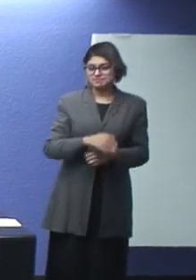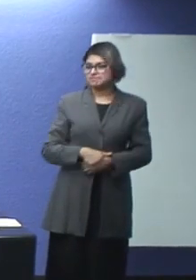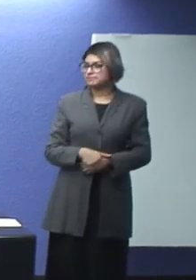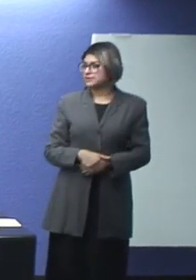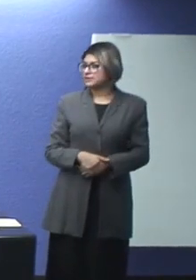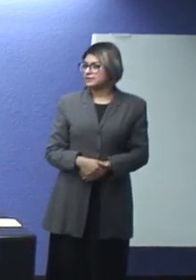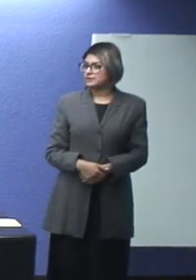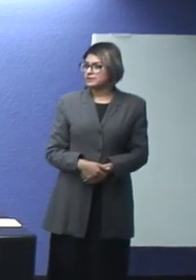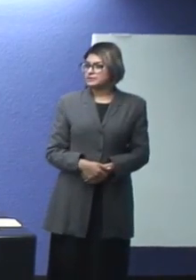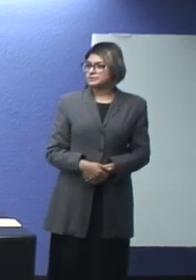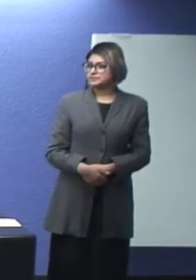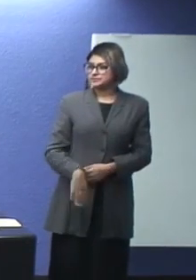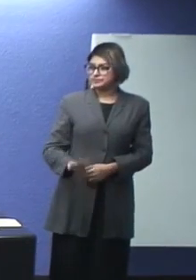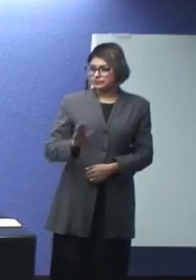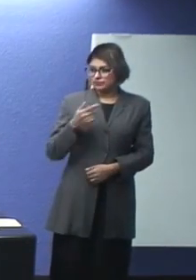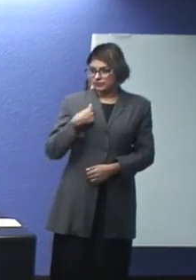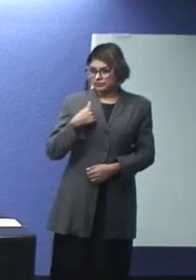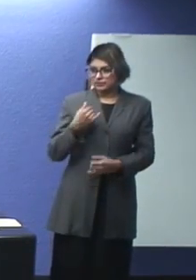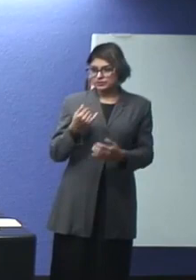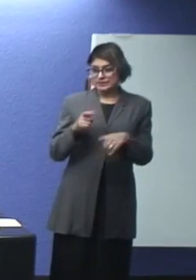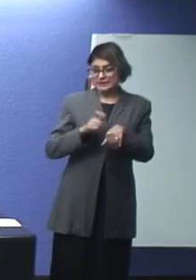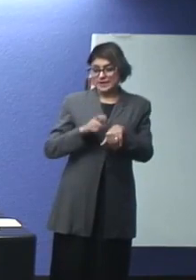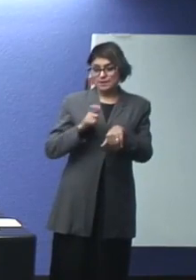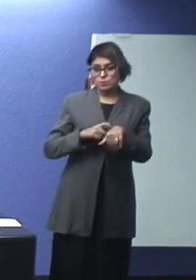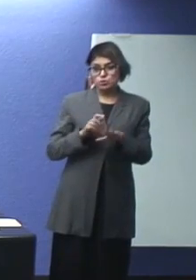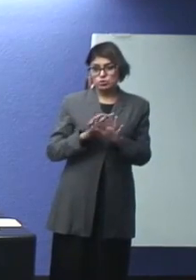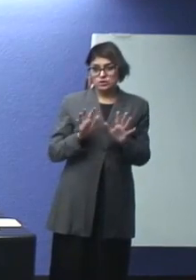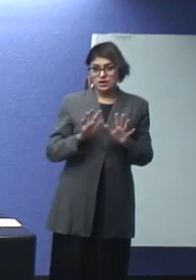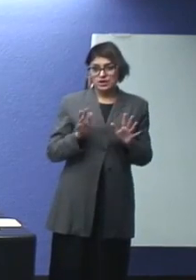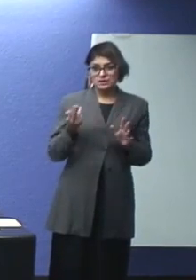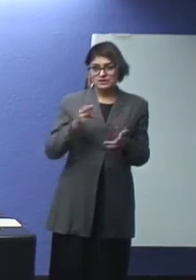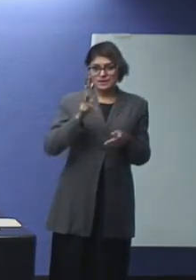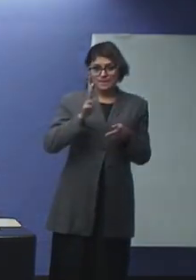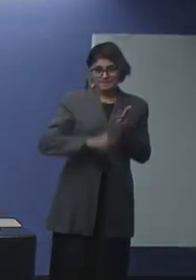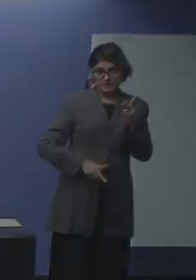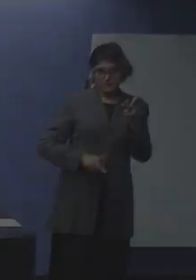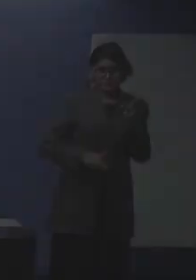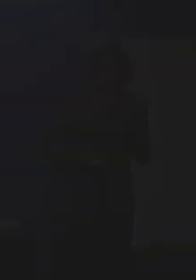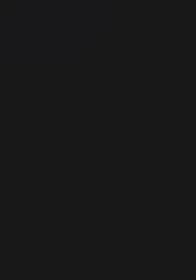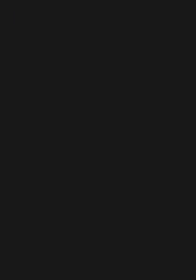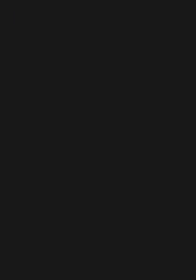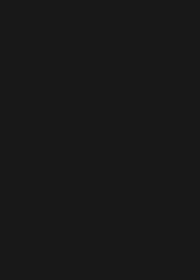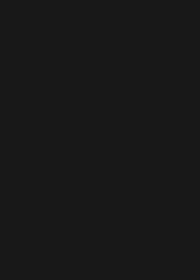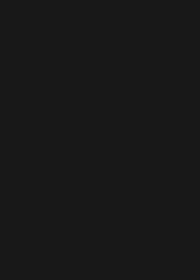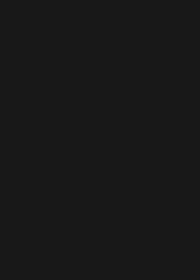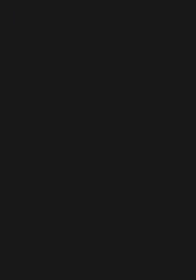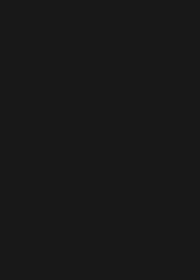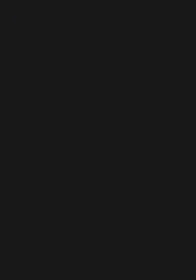Bueno, dado los tiempos, tendríamos que hacer una pausa.